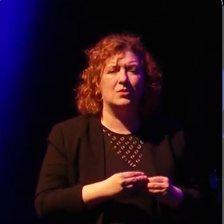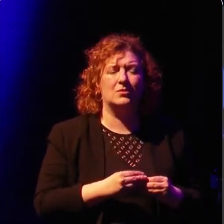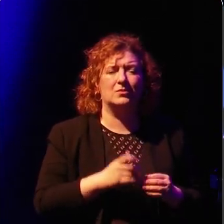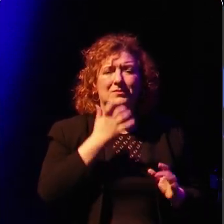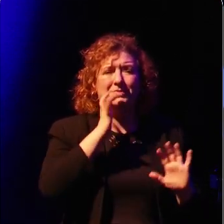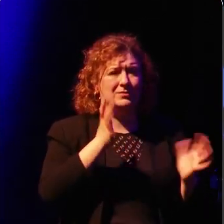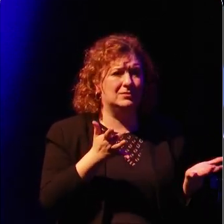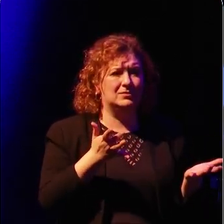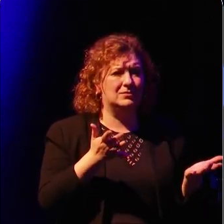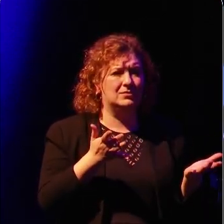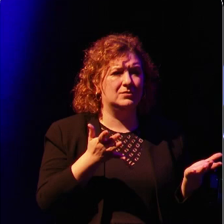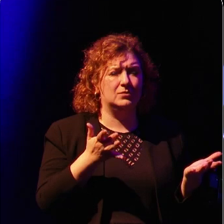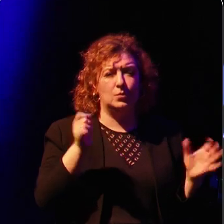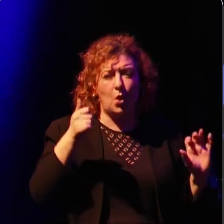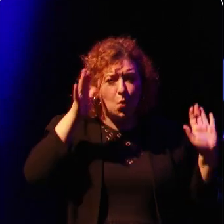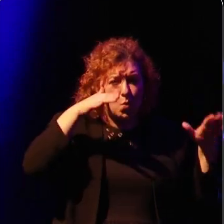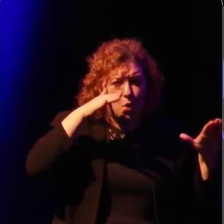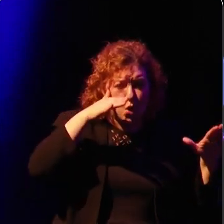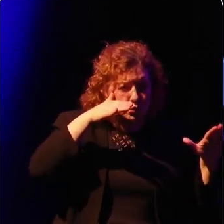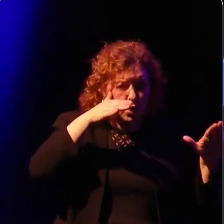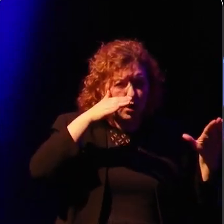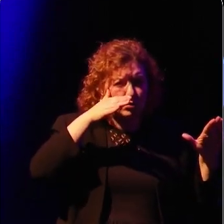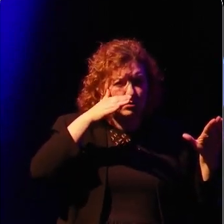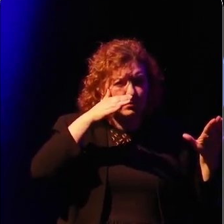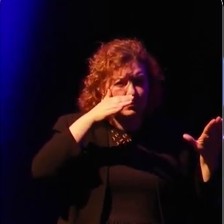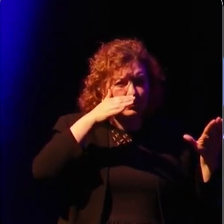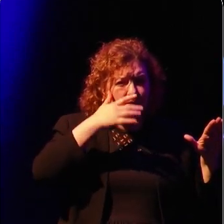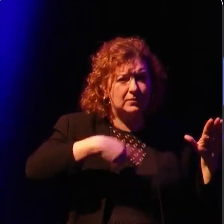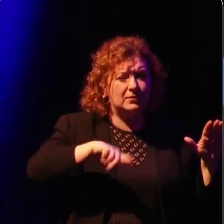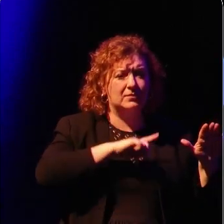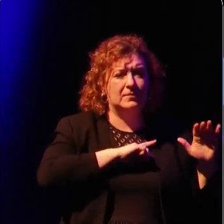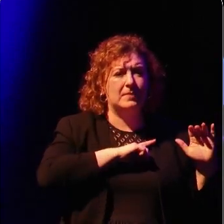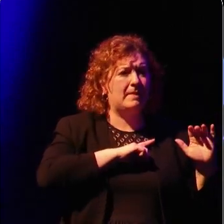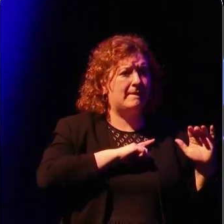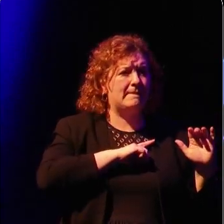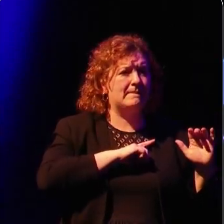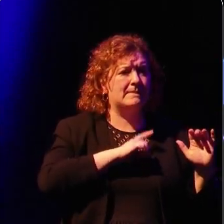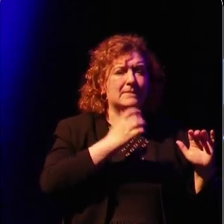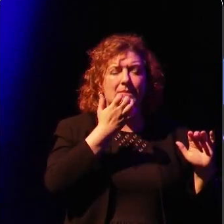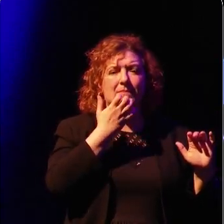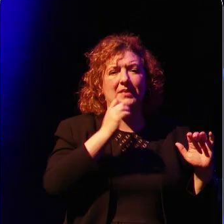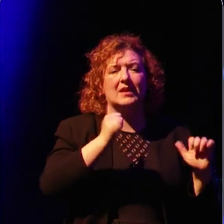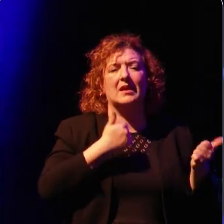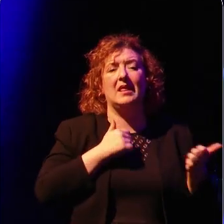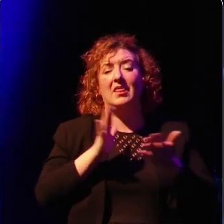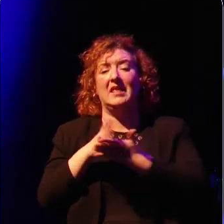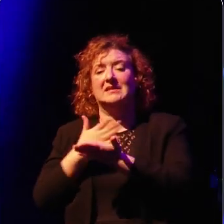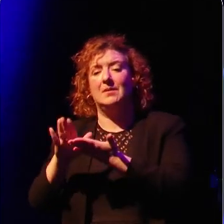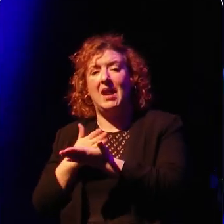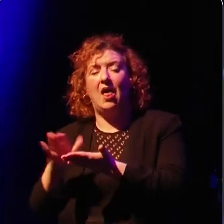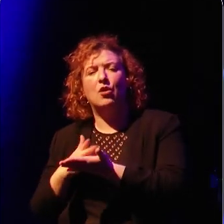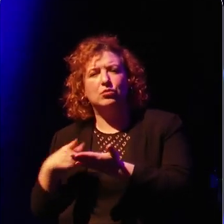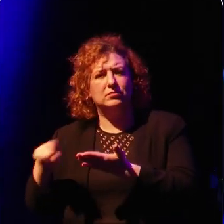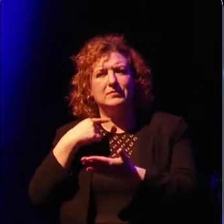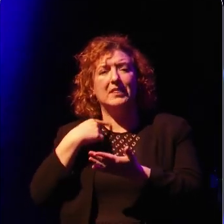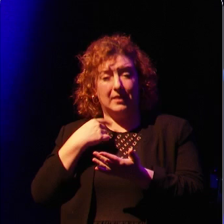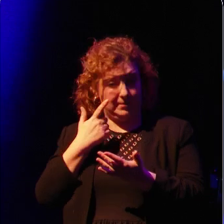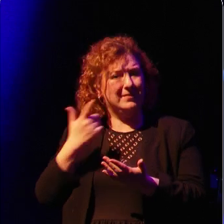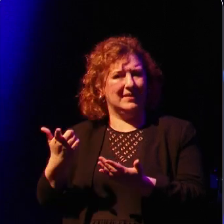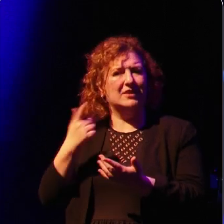ruido a lo bruto, a lo bestia, coge ese ruido y se lo pasa al discriminador diciéndole, toma, esto es una